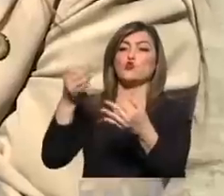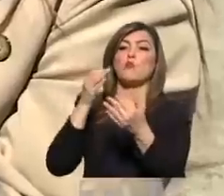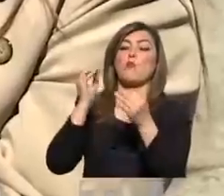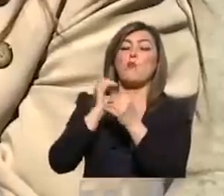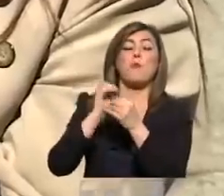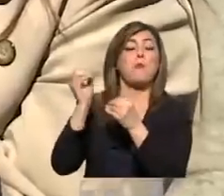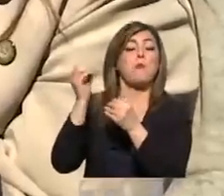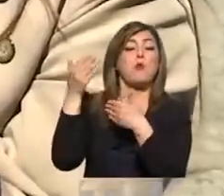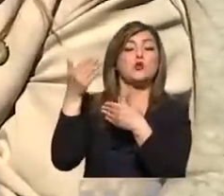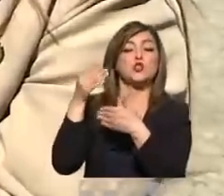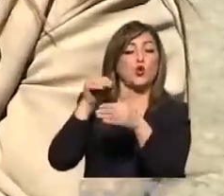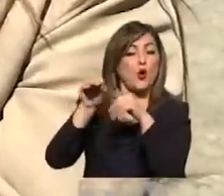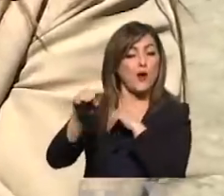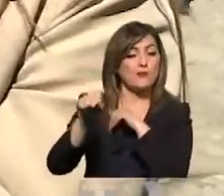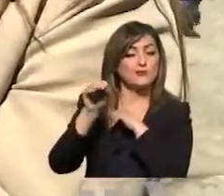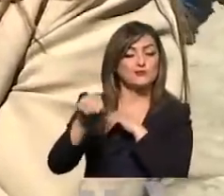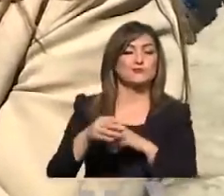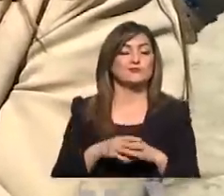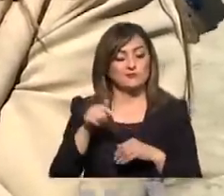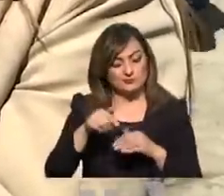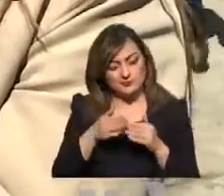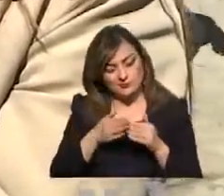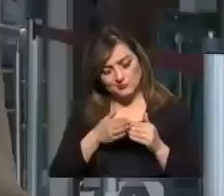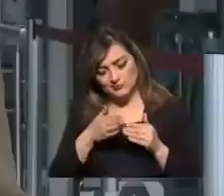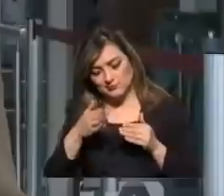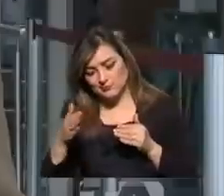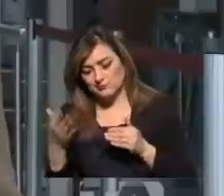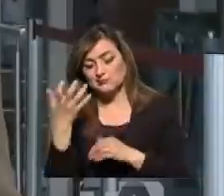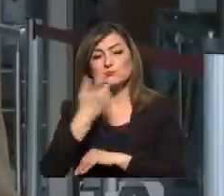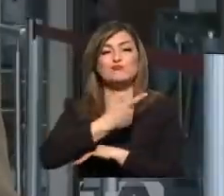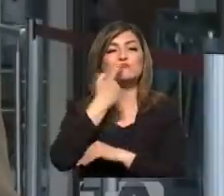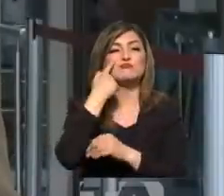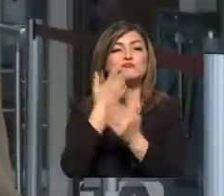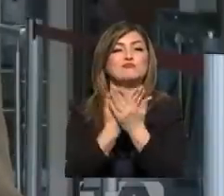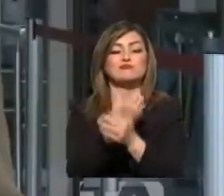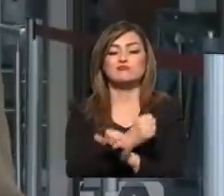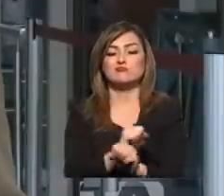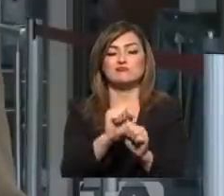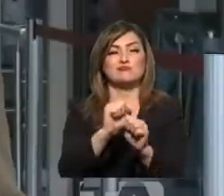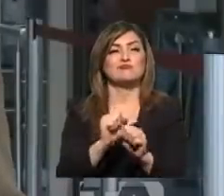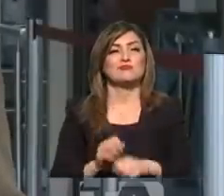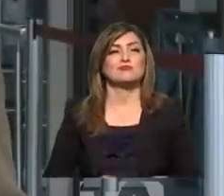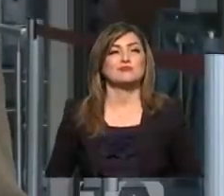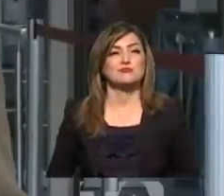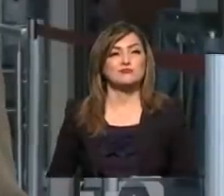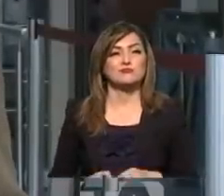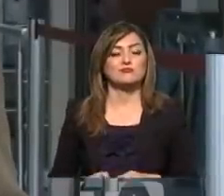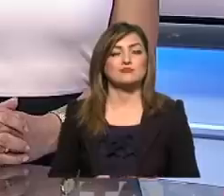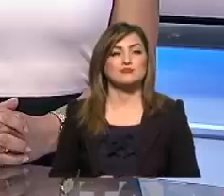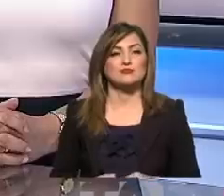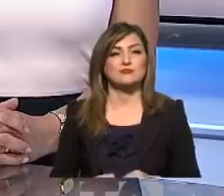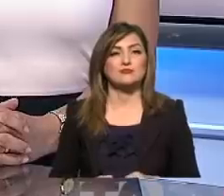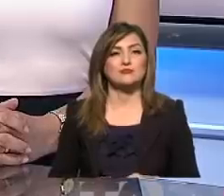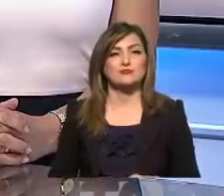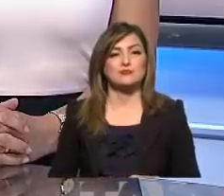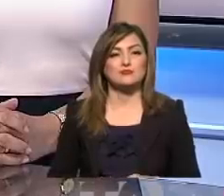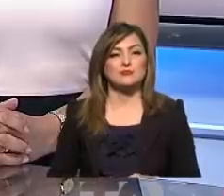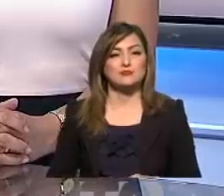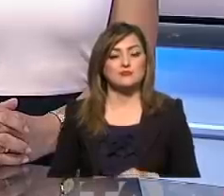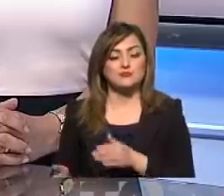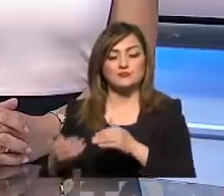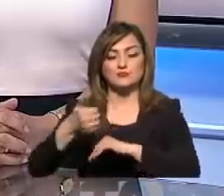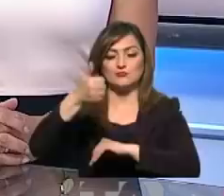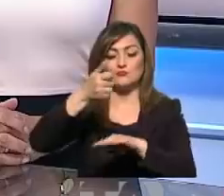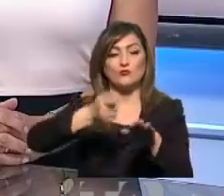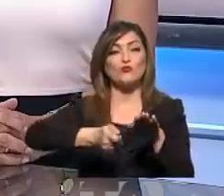Con esto, hay 15 días desde hoy para que se presenten las pruebas de cargo y de descargo en este proceso. El